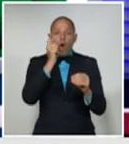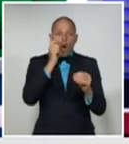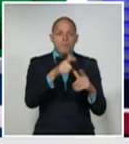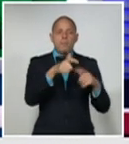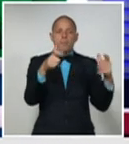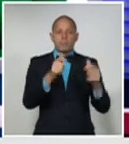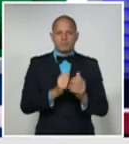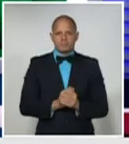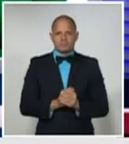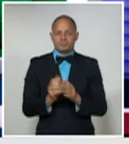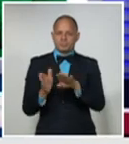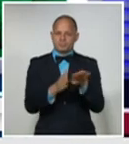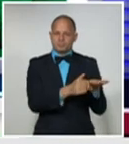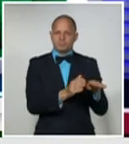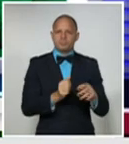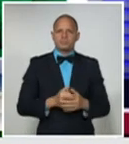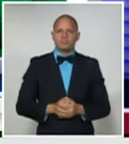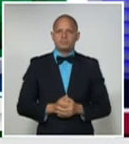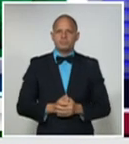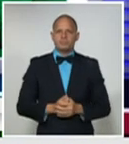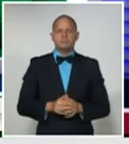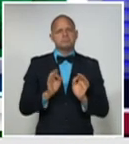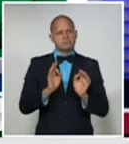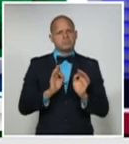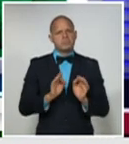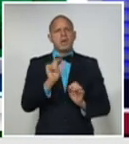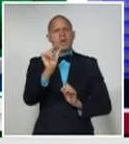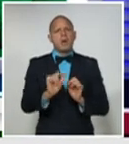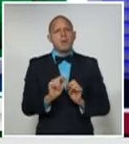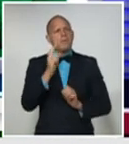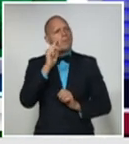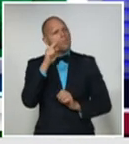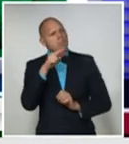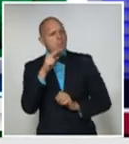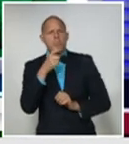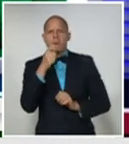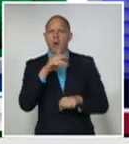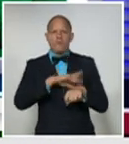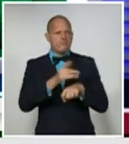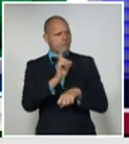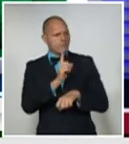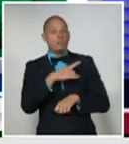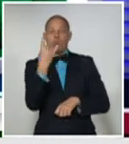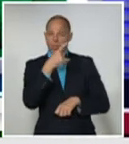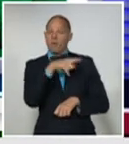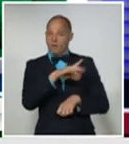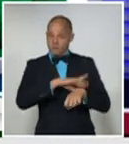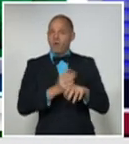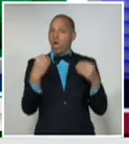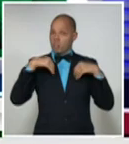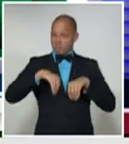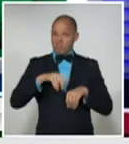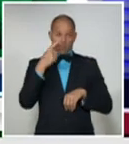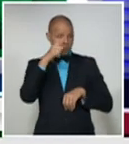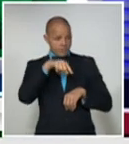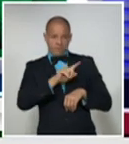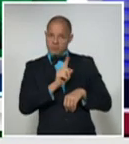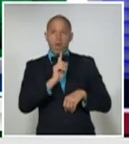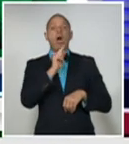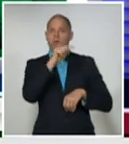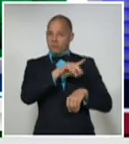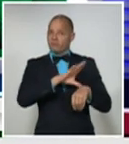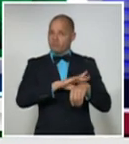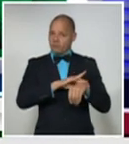Asintomáticos, como ya es habitual, 48,8%. Se ha mantenido entre